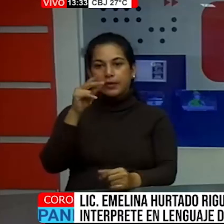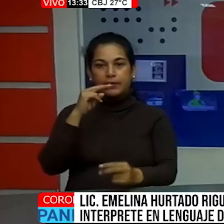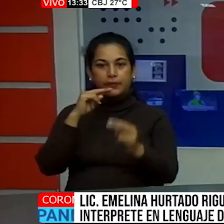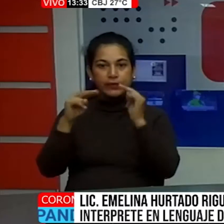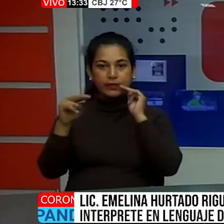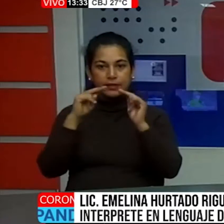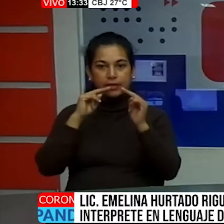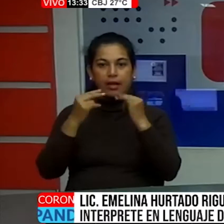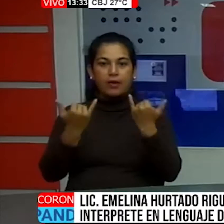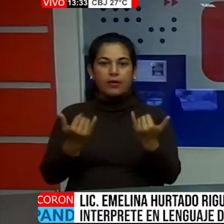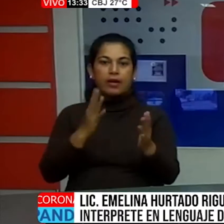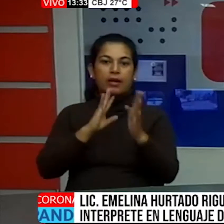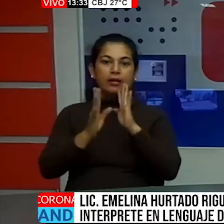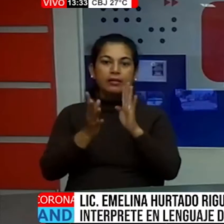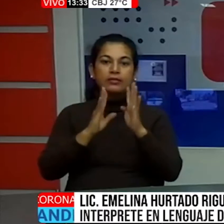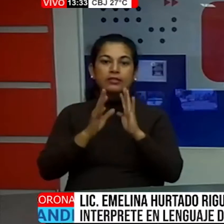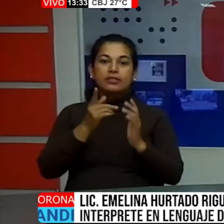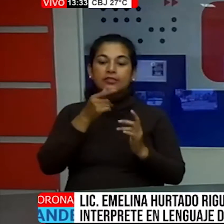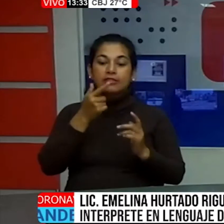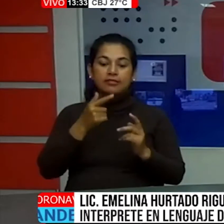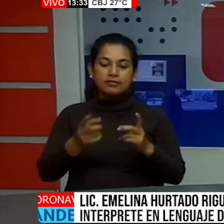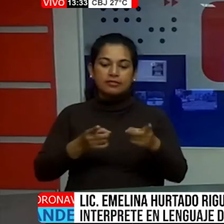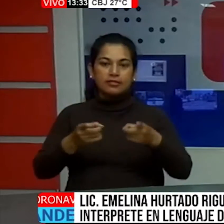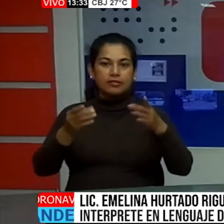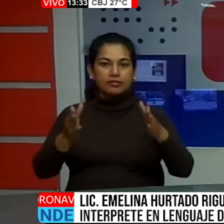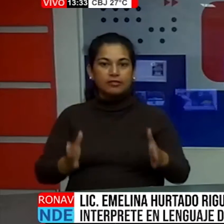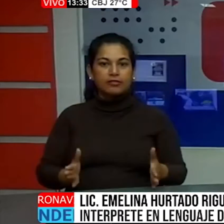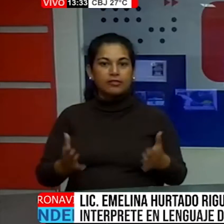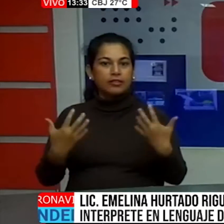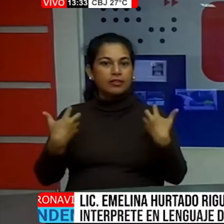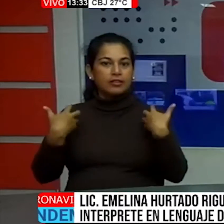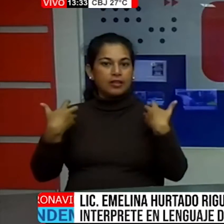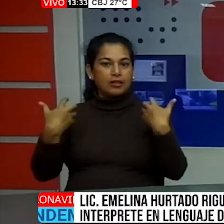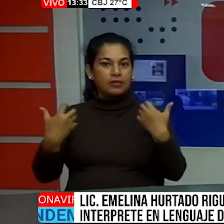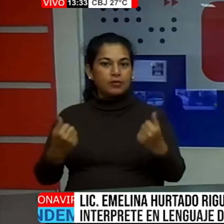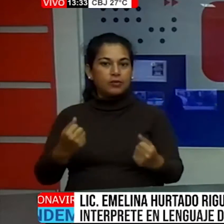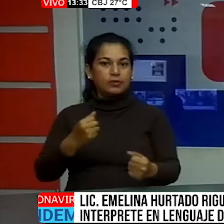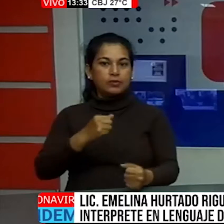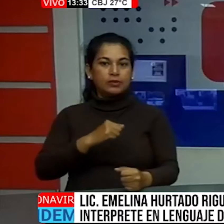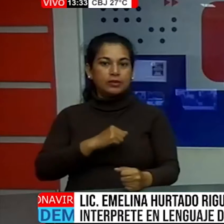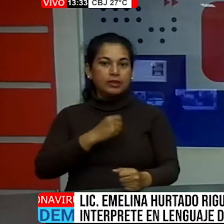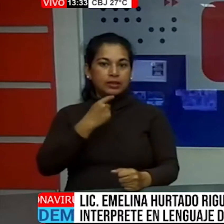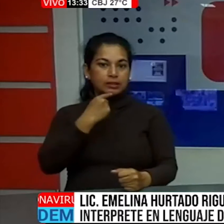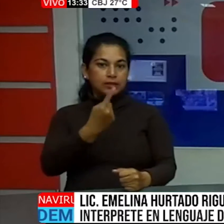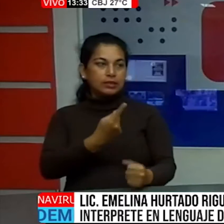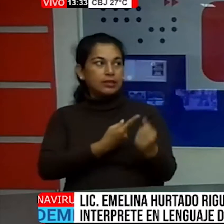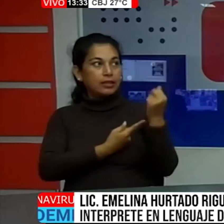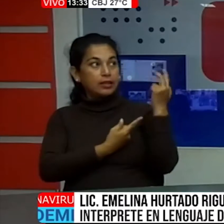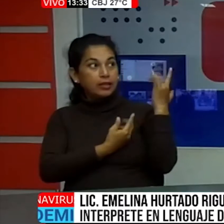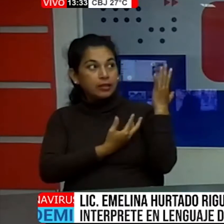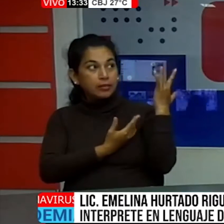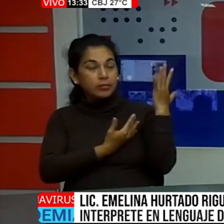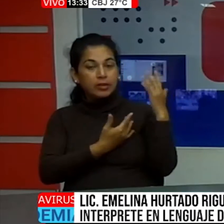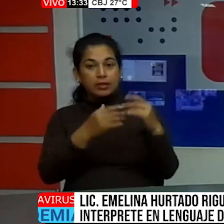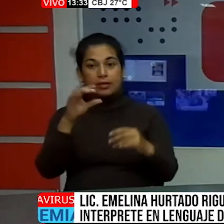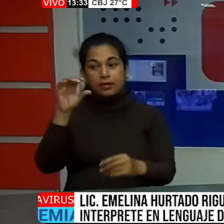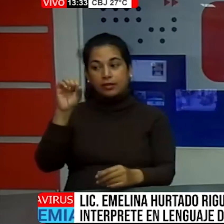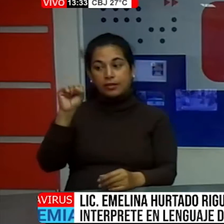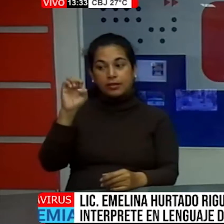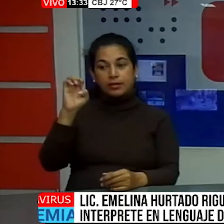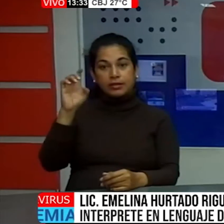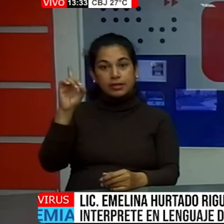Hablamos en esta ocasión del director municipal de salud, quien señaló que están a la espera del informe del CDESPANDO para proceder a